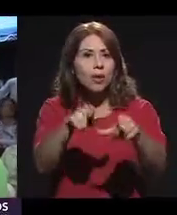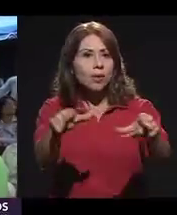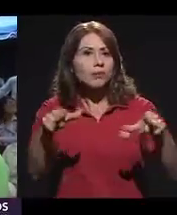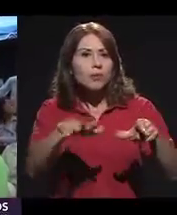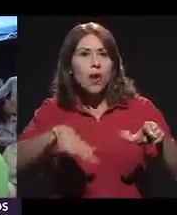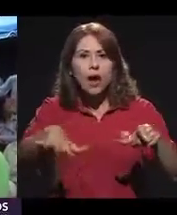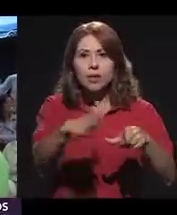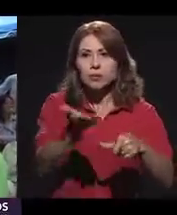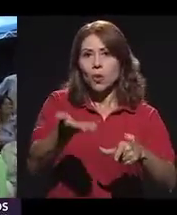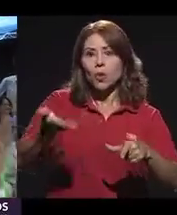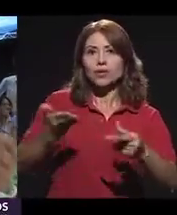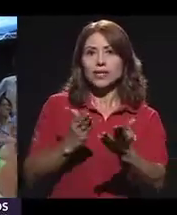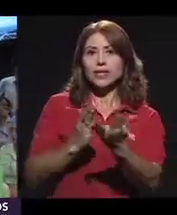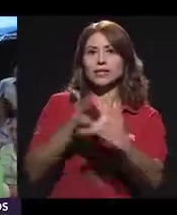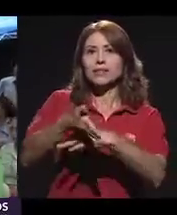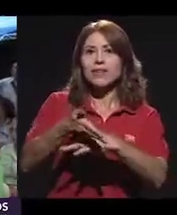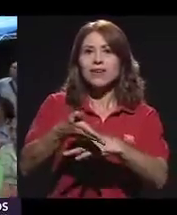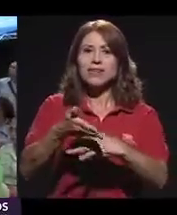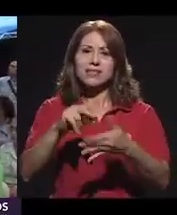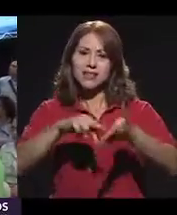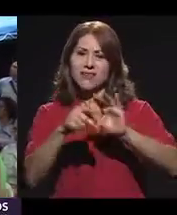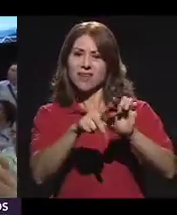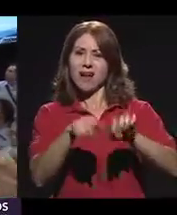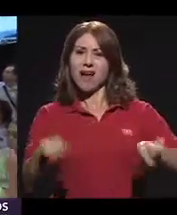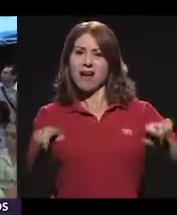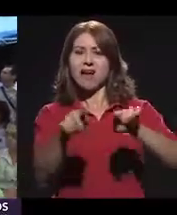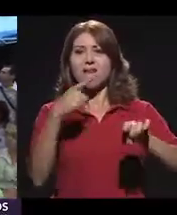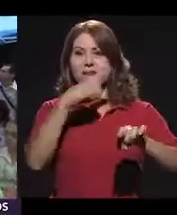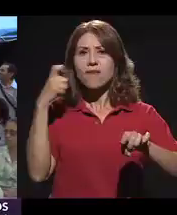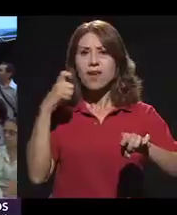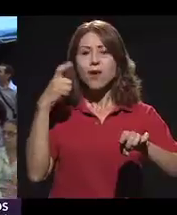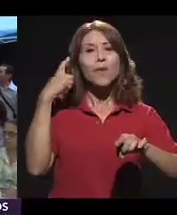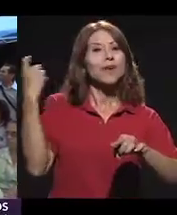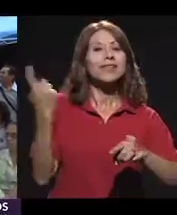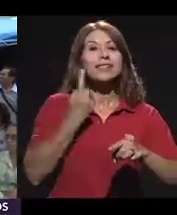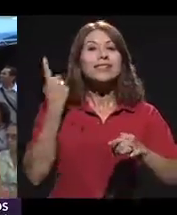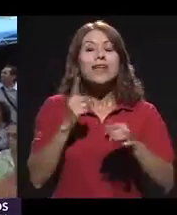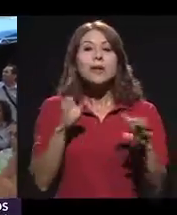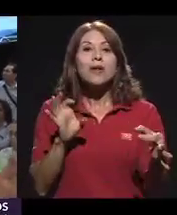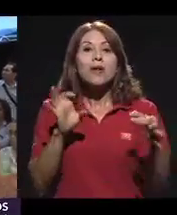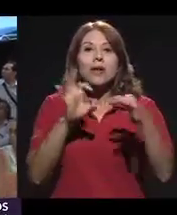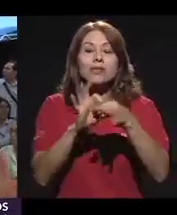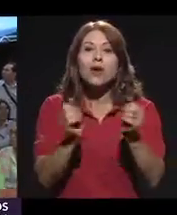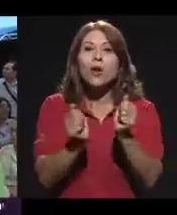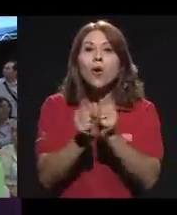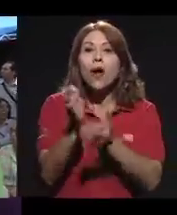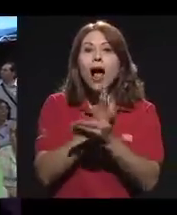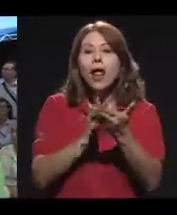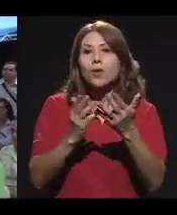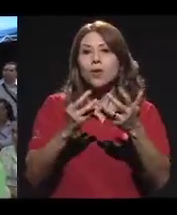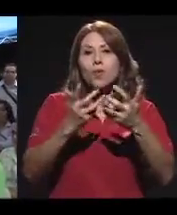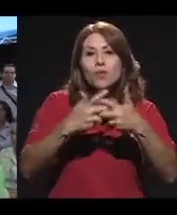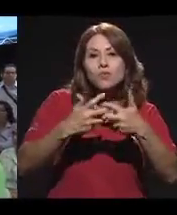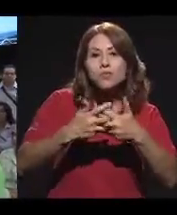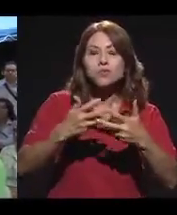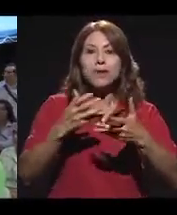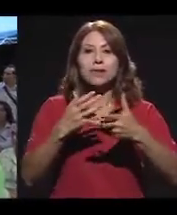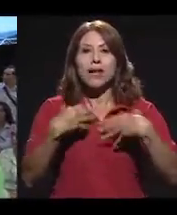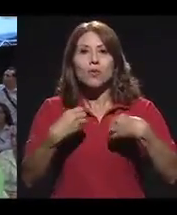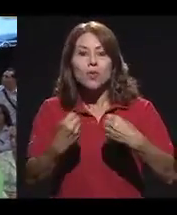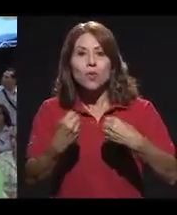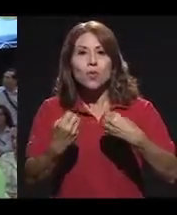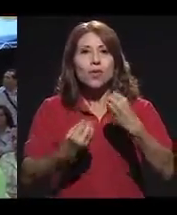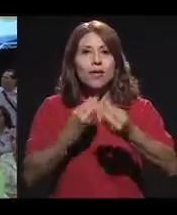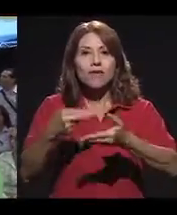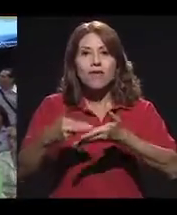porque está asociado como a todo lo ortopédico, a la salud, a lo clínico, y eso es una mentira. 2, es